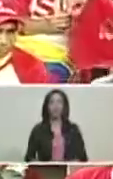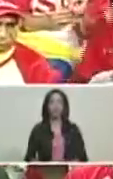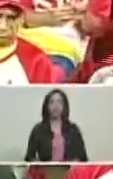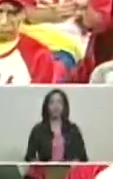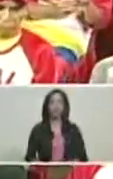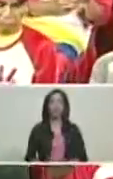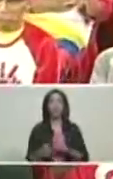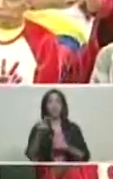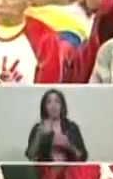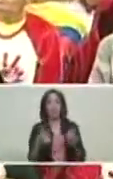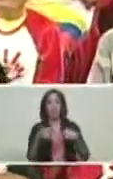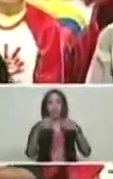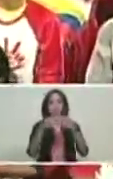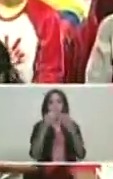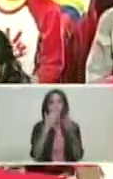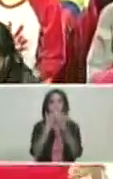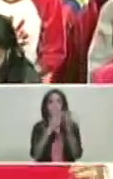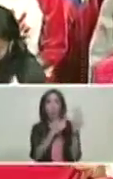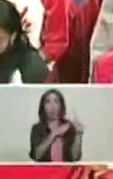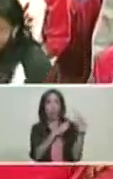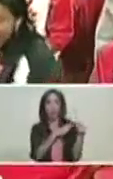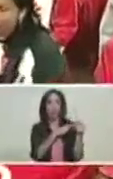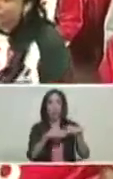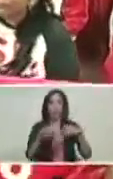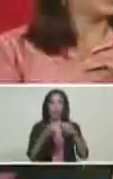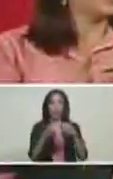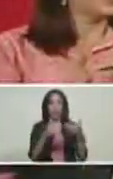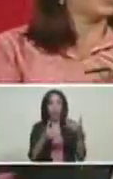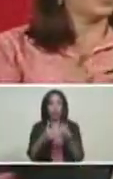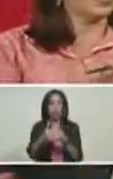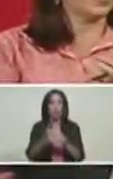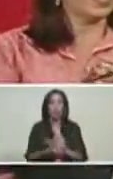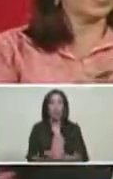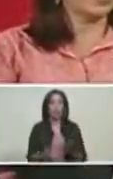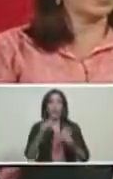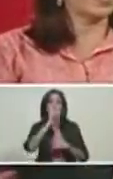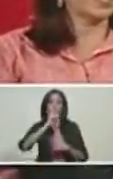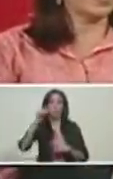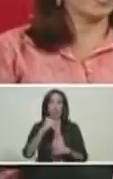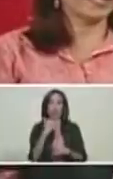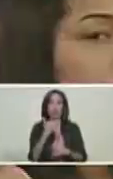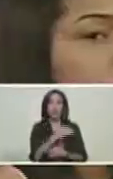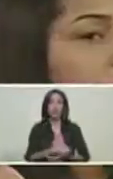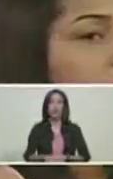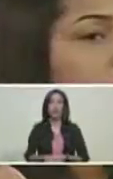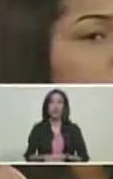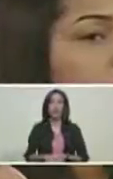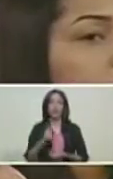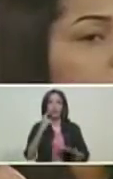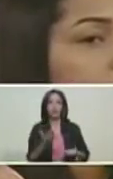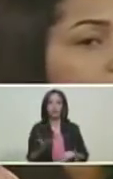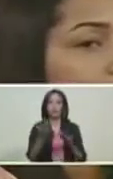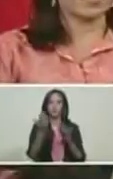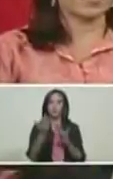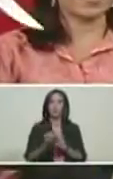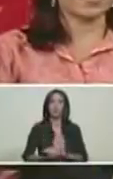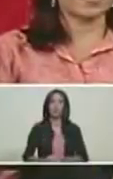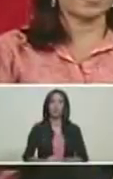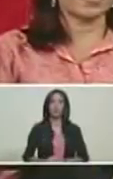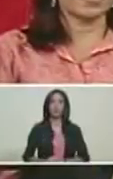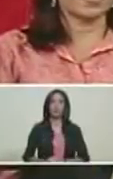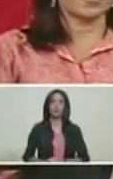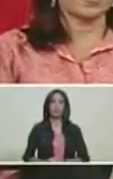ese movimiento que próximamente tendrá su aniversario, de nuestro joven mártir